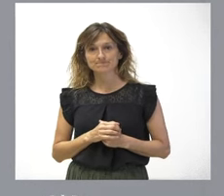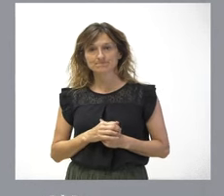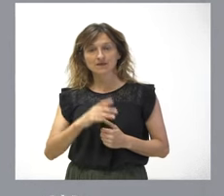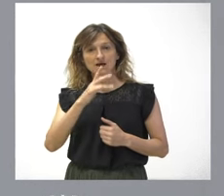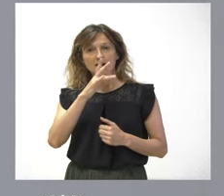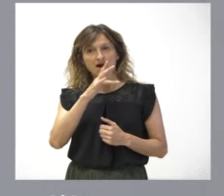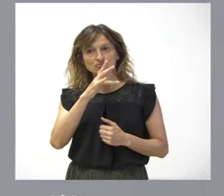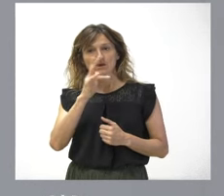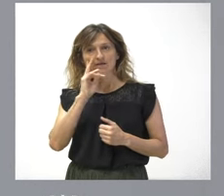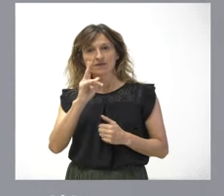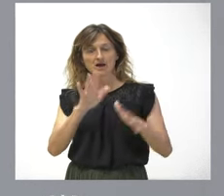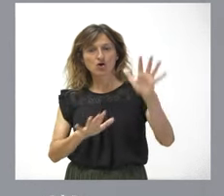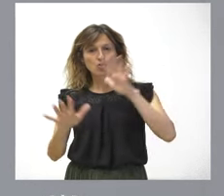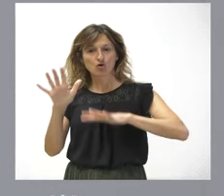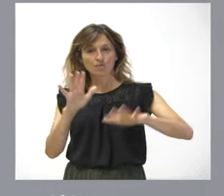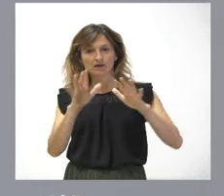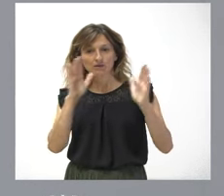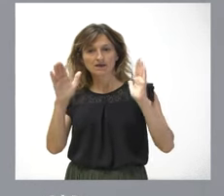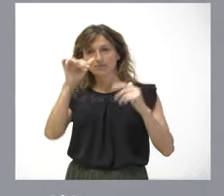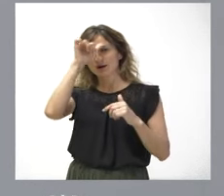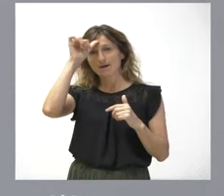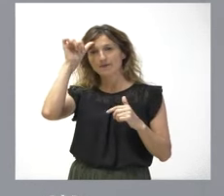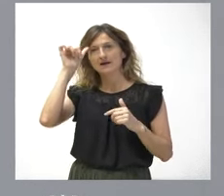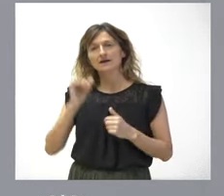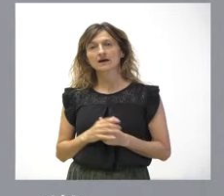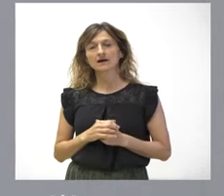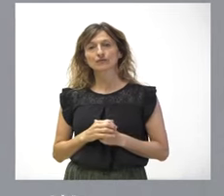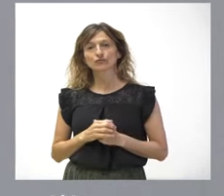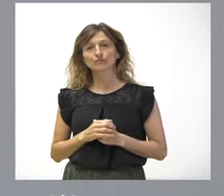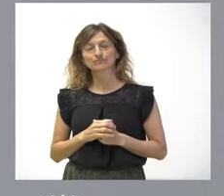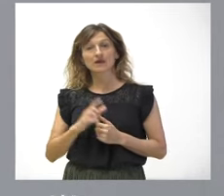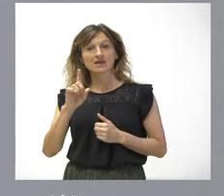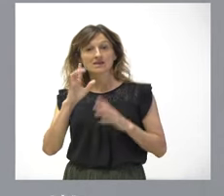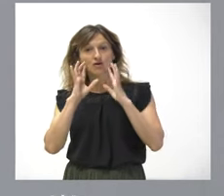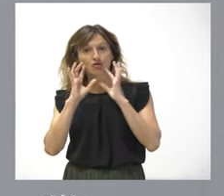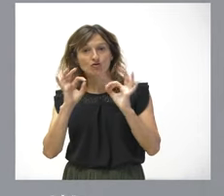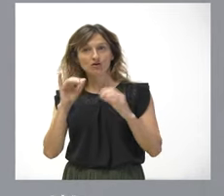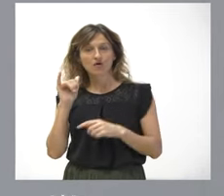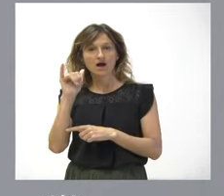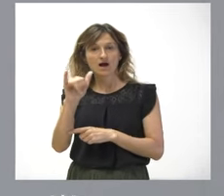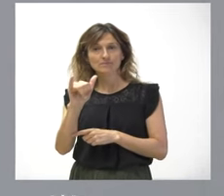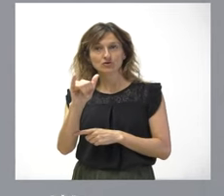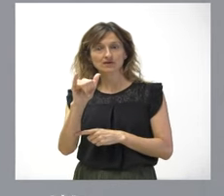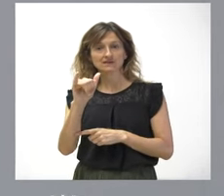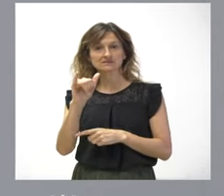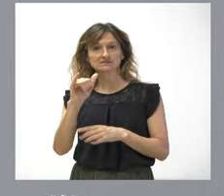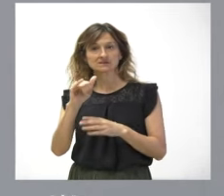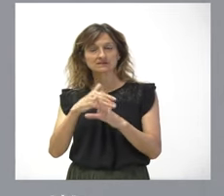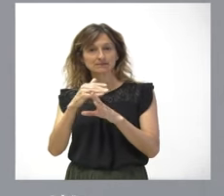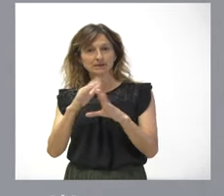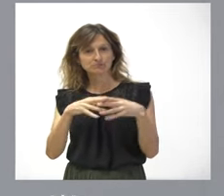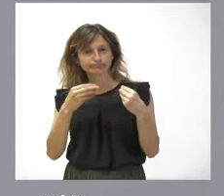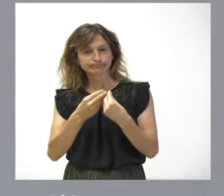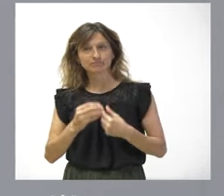tiene un poco de complejidad por la época veran que estamos y lógicamente la mayor parte de los aviones tienen un nivel de saturación